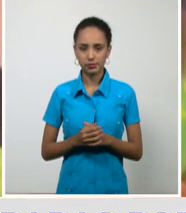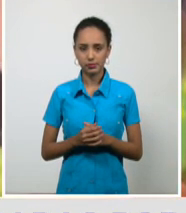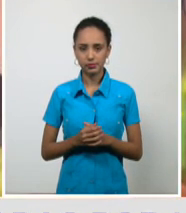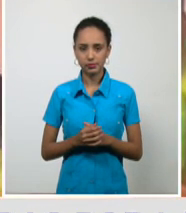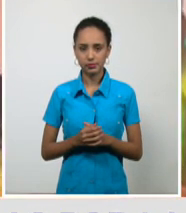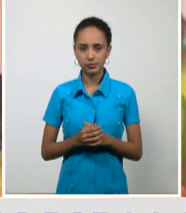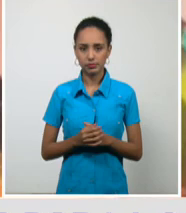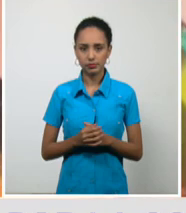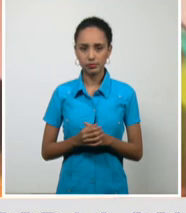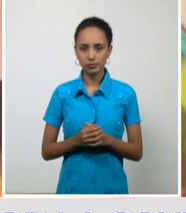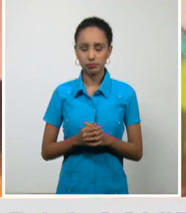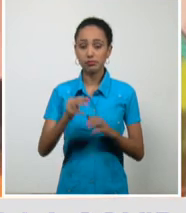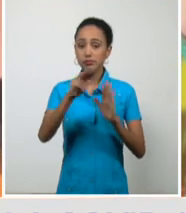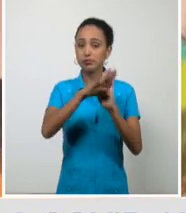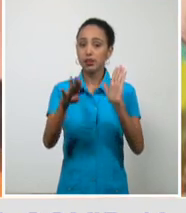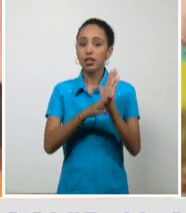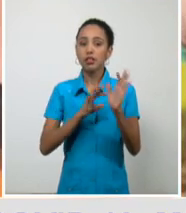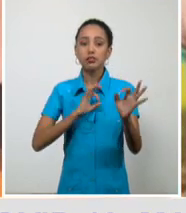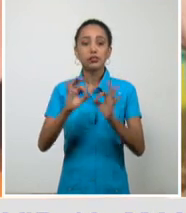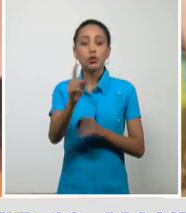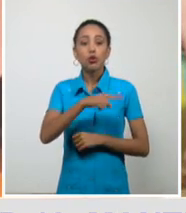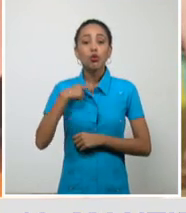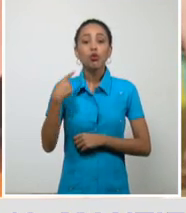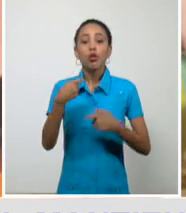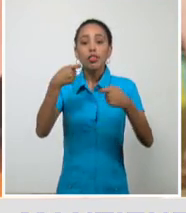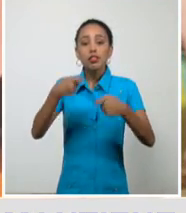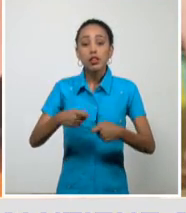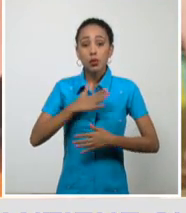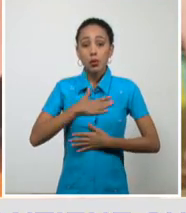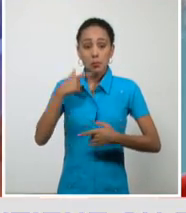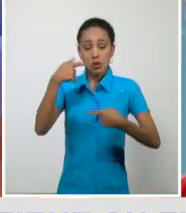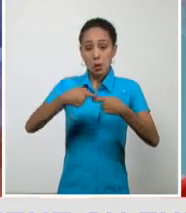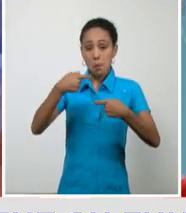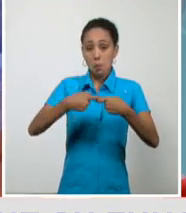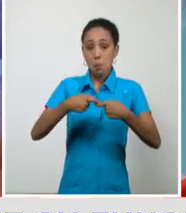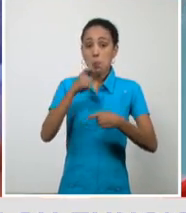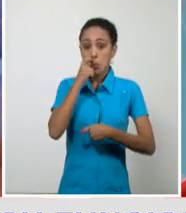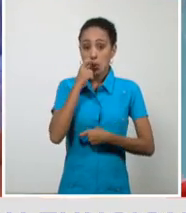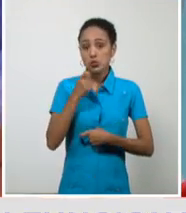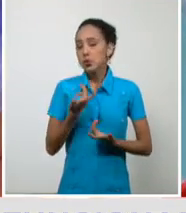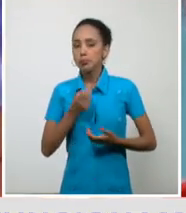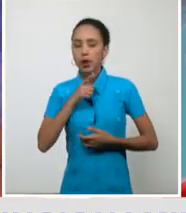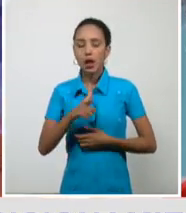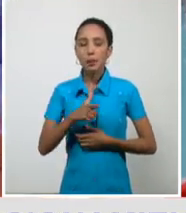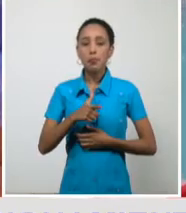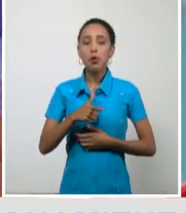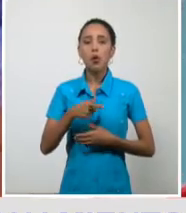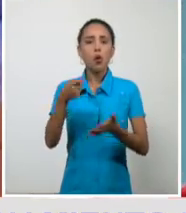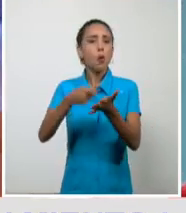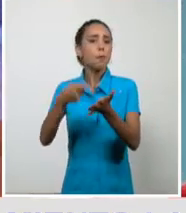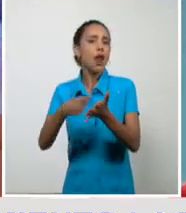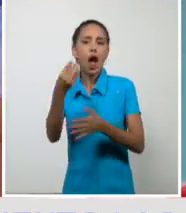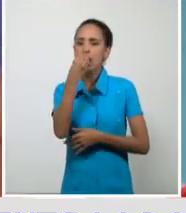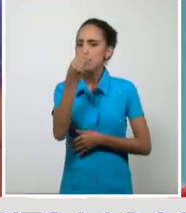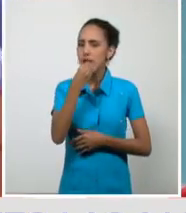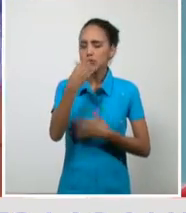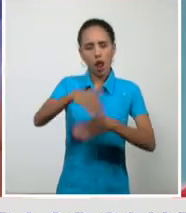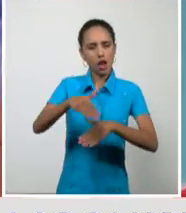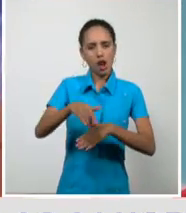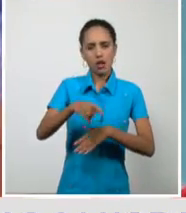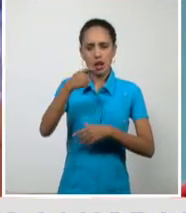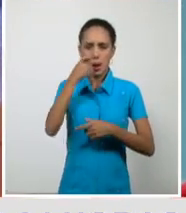Como medida de seguridad, nosotros decidimos que mi esposo sea el que salga a buscar todas las cuestiones de alimentación y todas las cosas